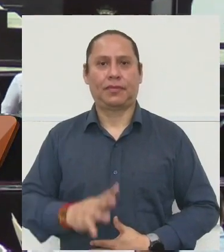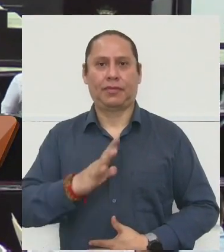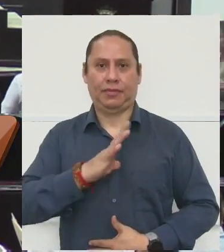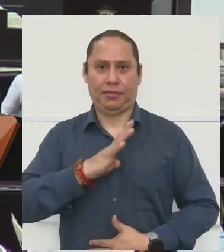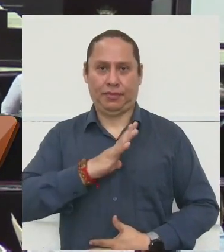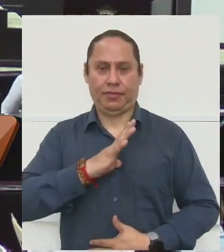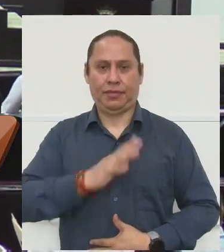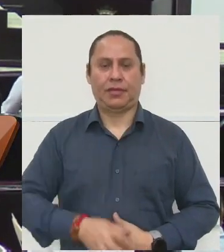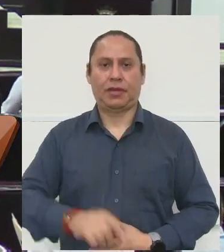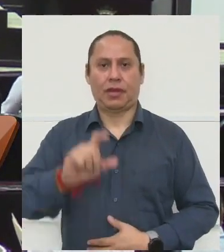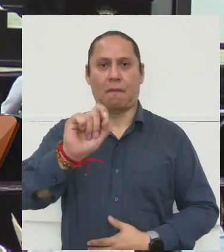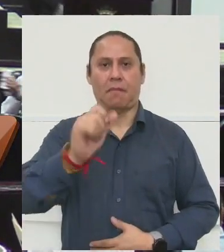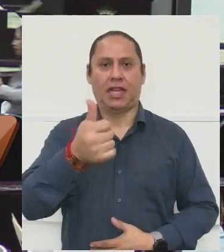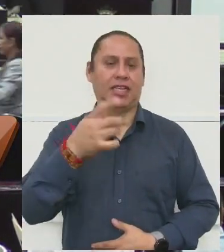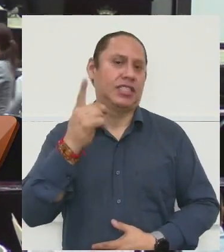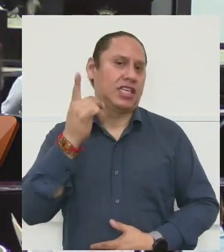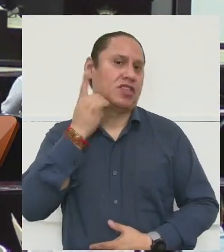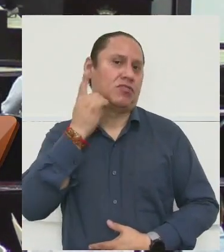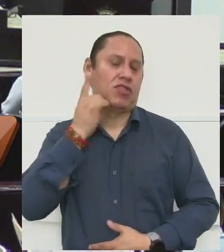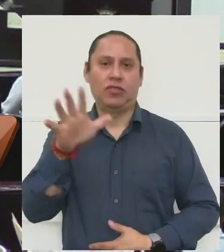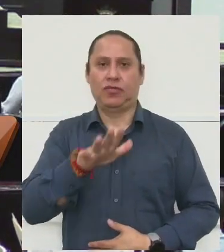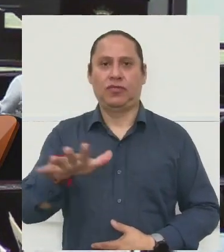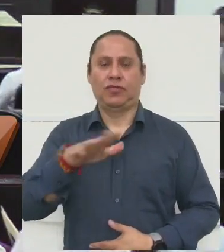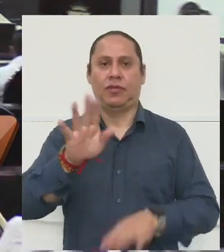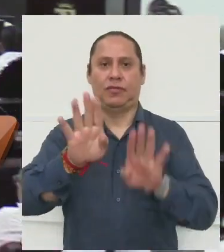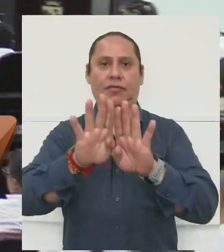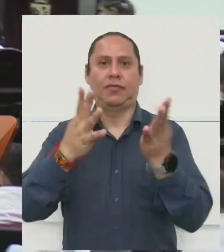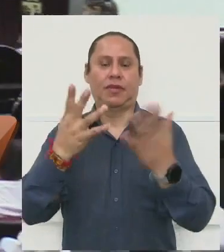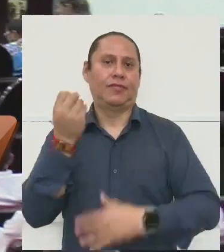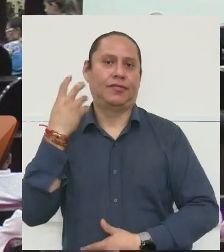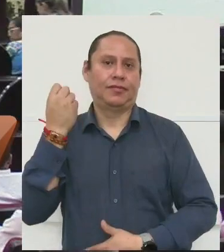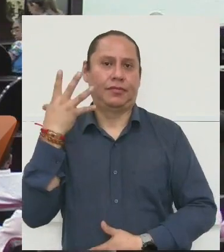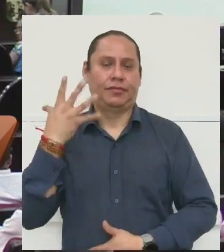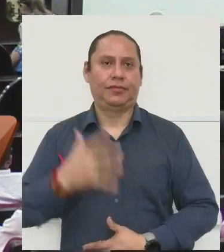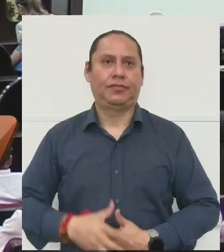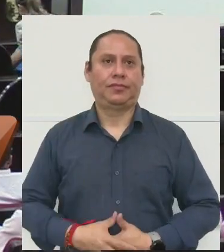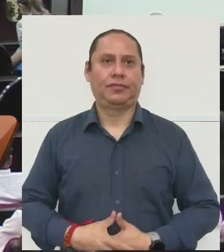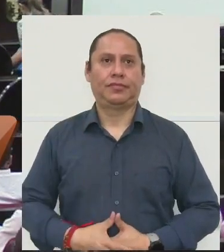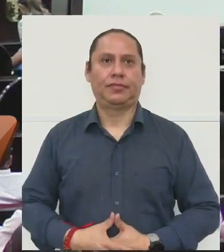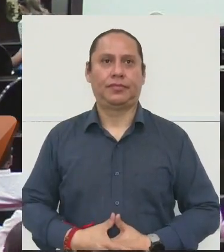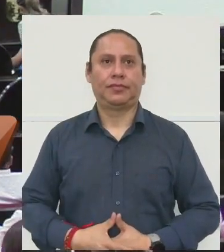habiendo quórum de 26 diputadas y diputados se abre la